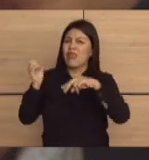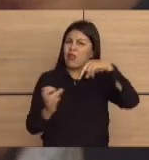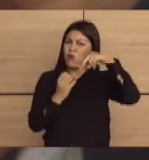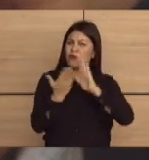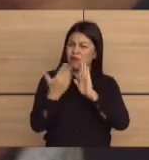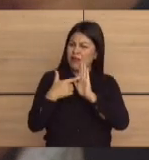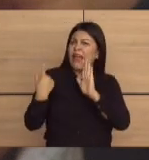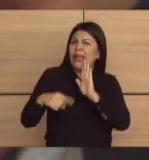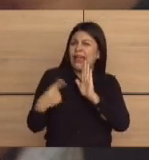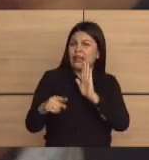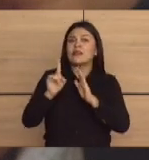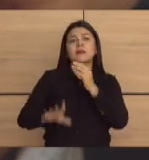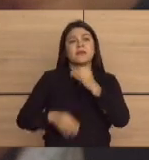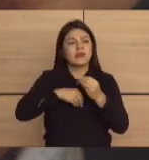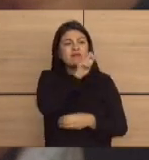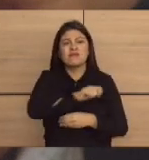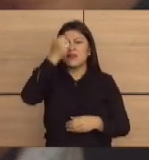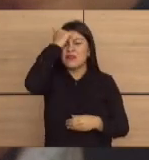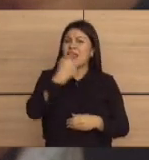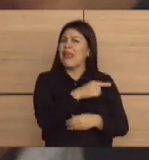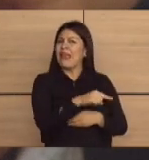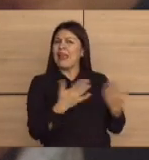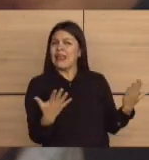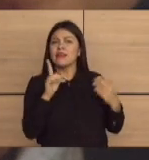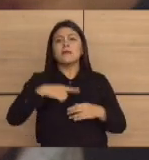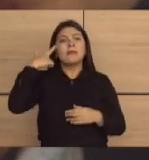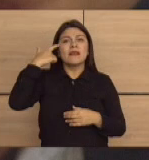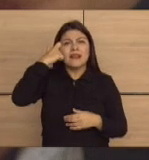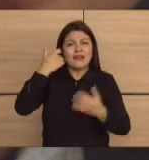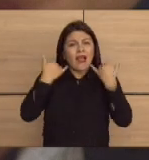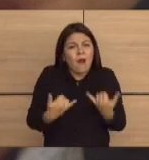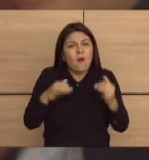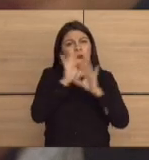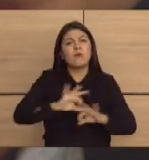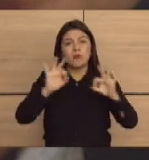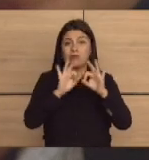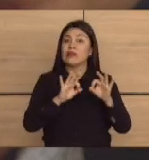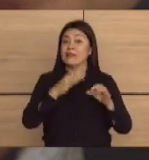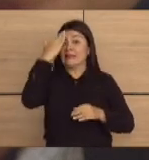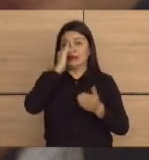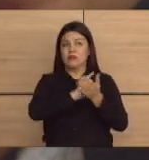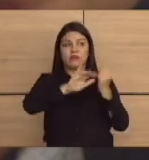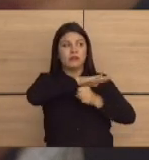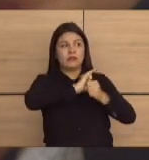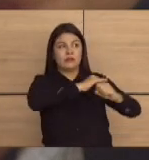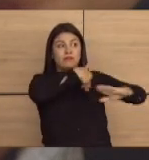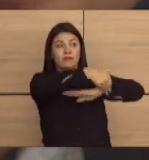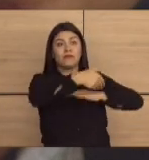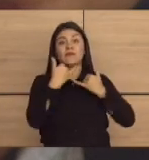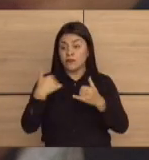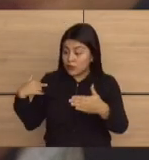lo que son los maestros, justamente por reconocer los retos de nuestro tiempo, es que en estos 14 meses de